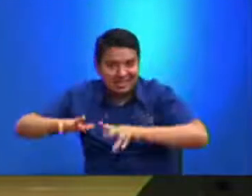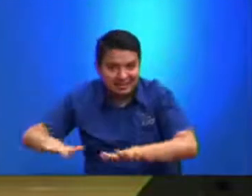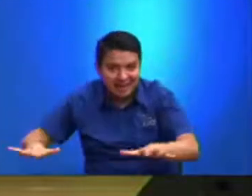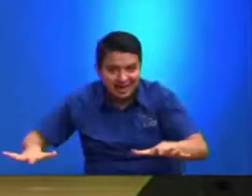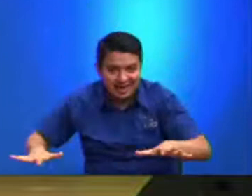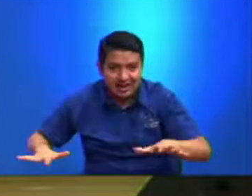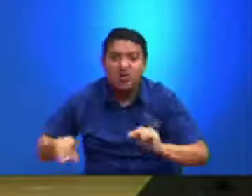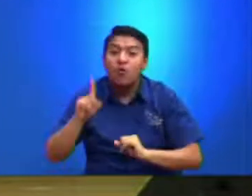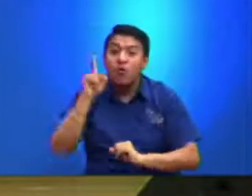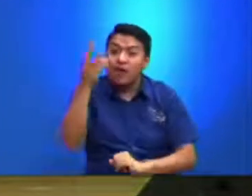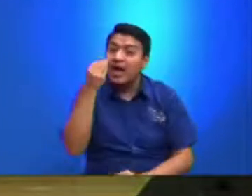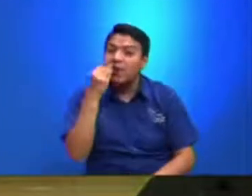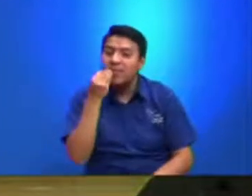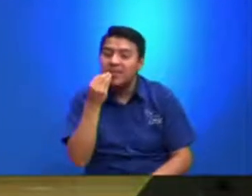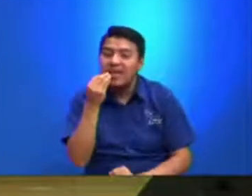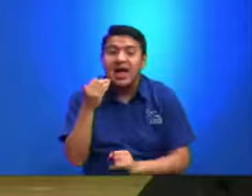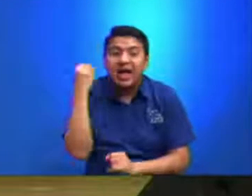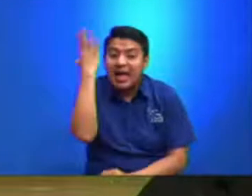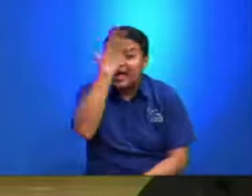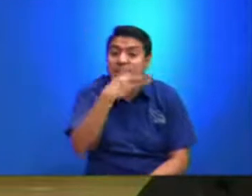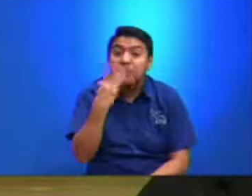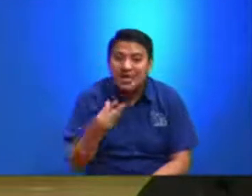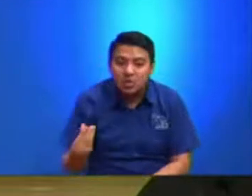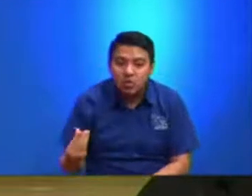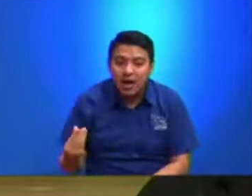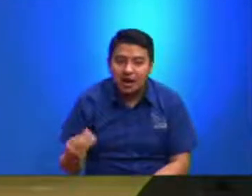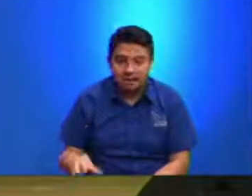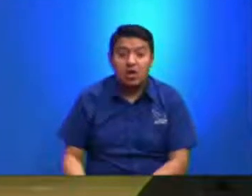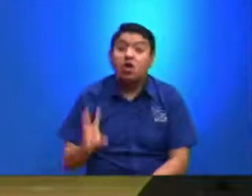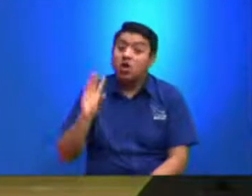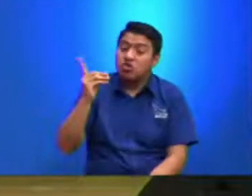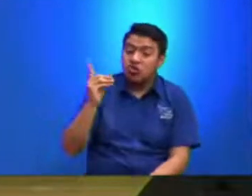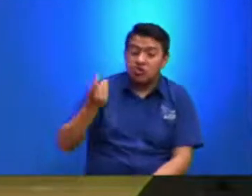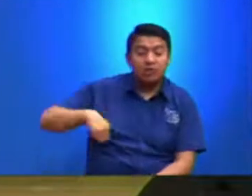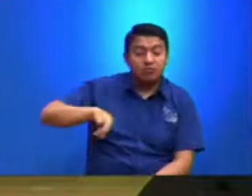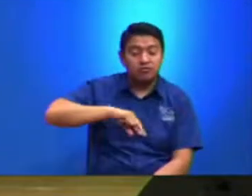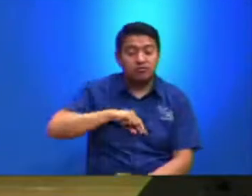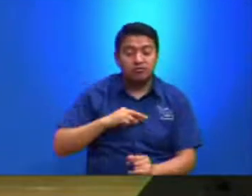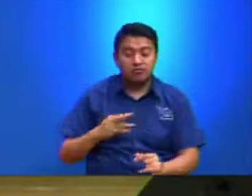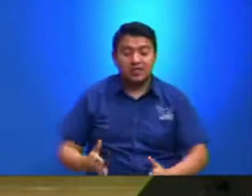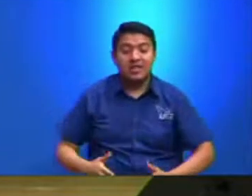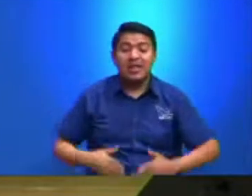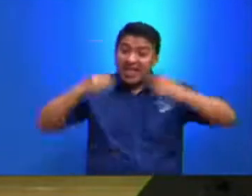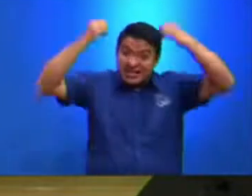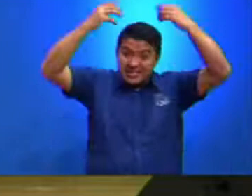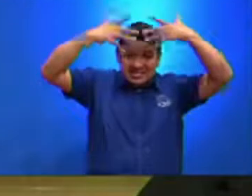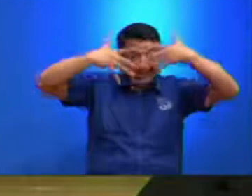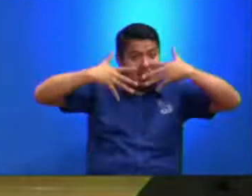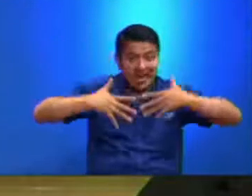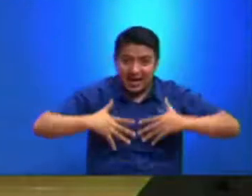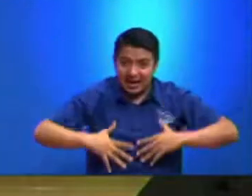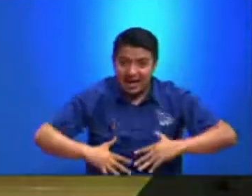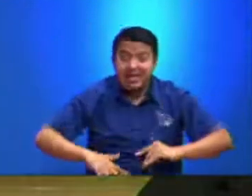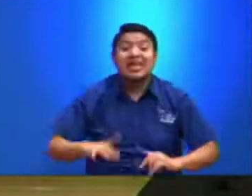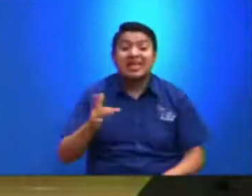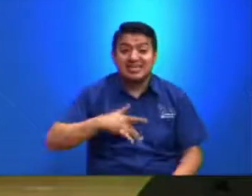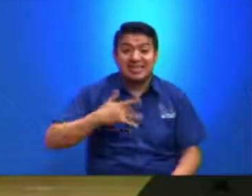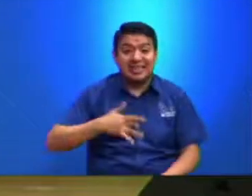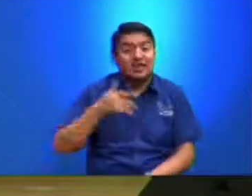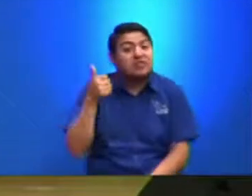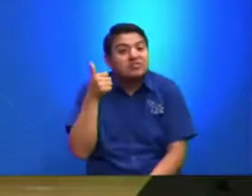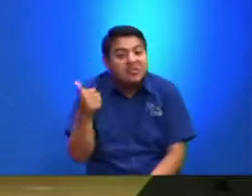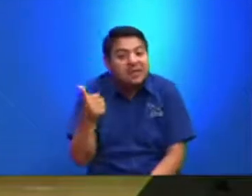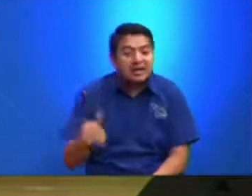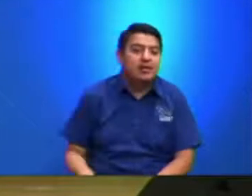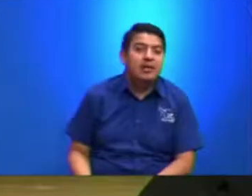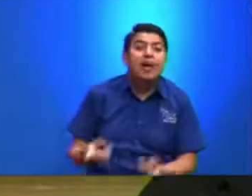poco a poco, poco a poco. Me bauticé en agua, me bautizaron en agua, y entonces seguí